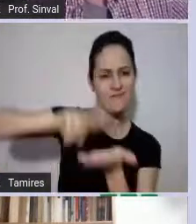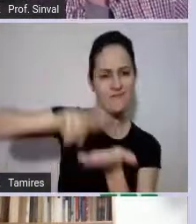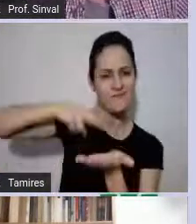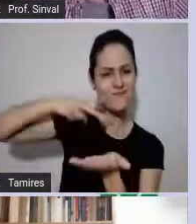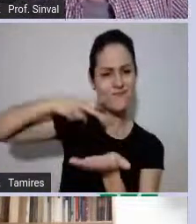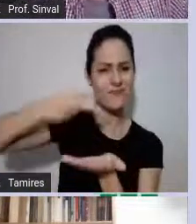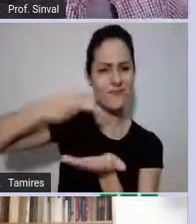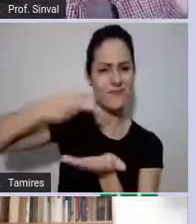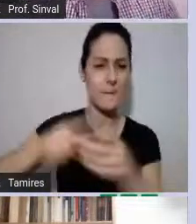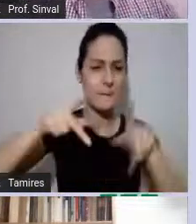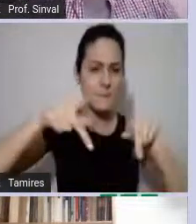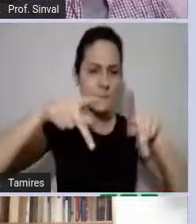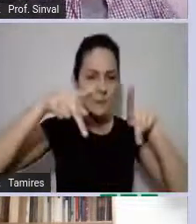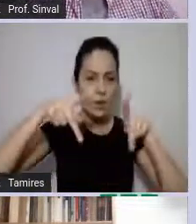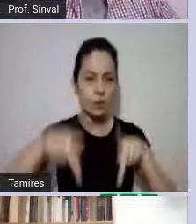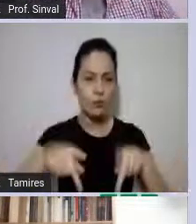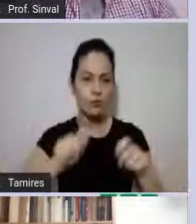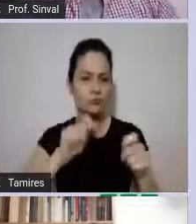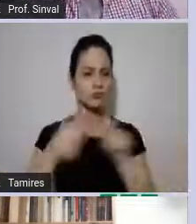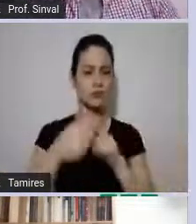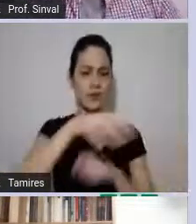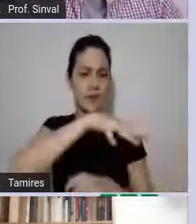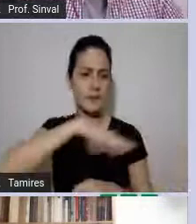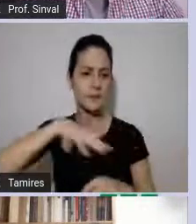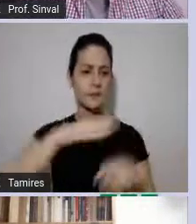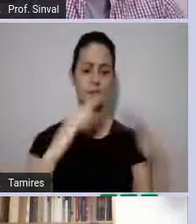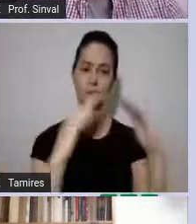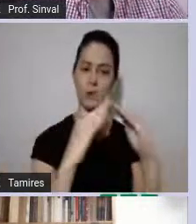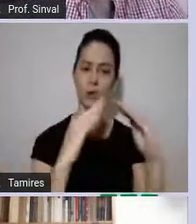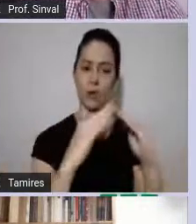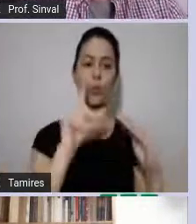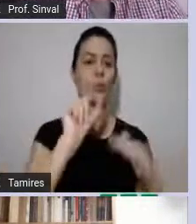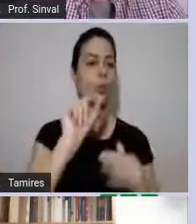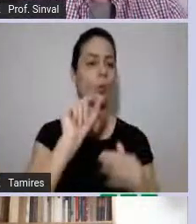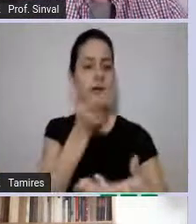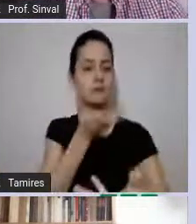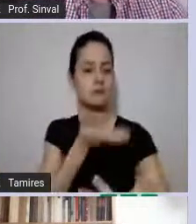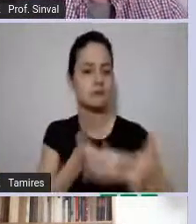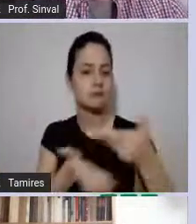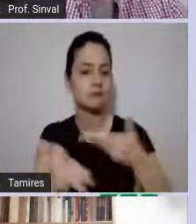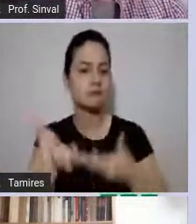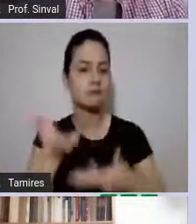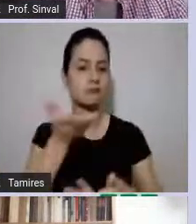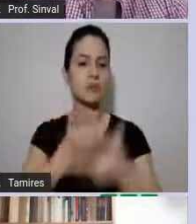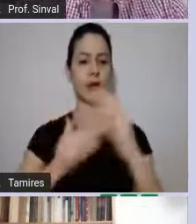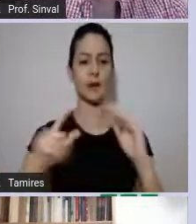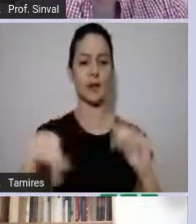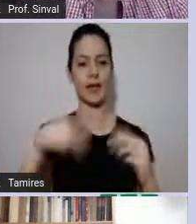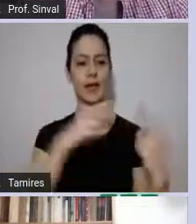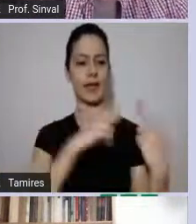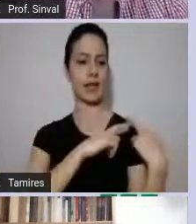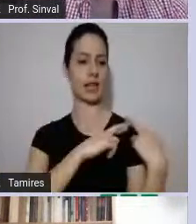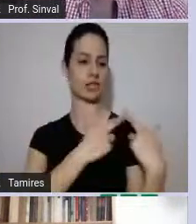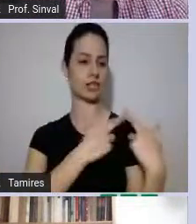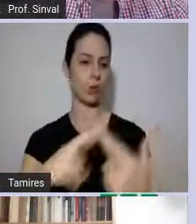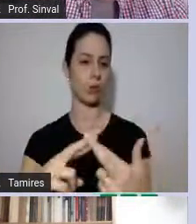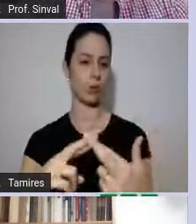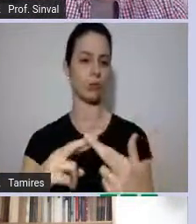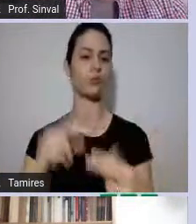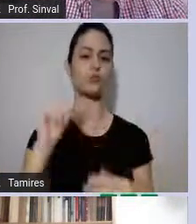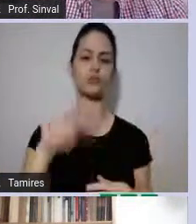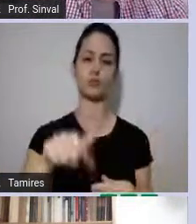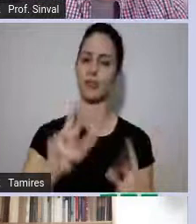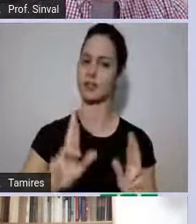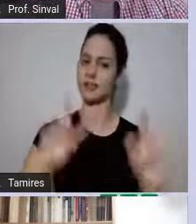pueblos que habitaban en esta región, fue la interacción con los religiosos, ¿no? Con los frailes de las diferentes